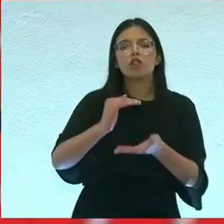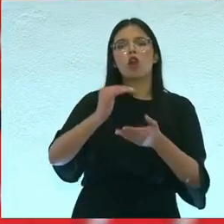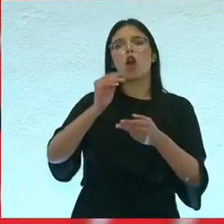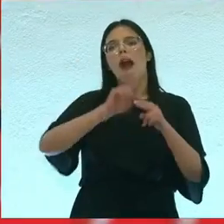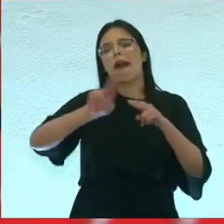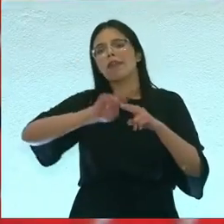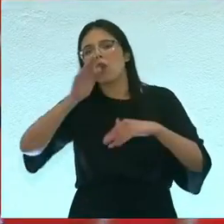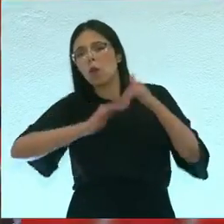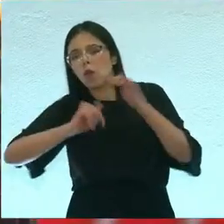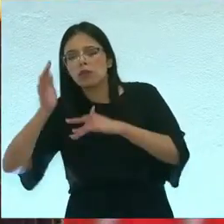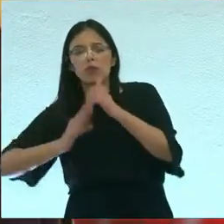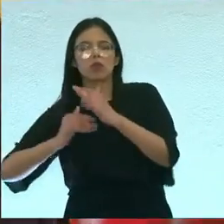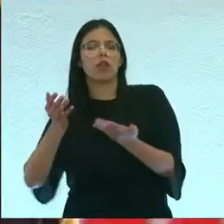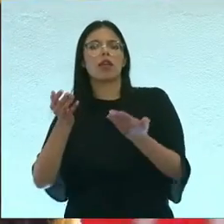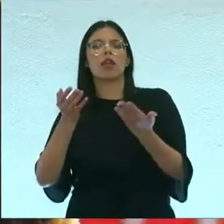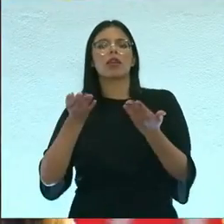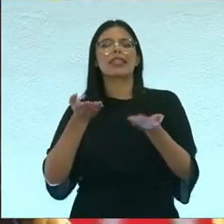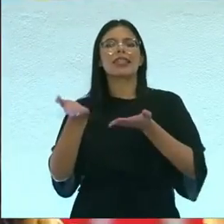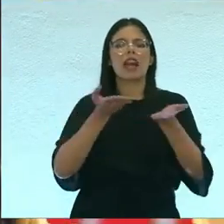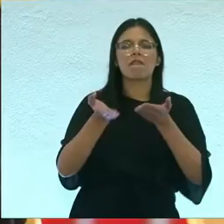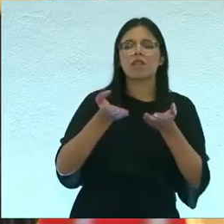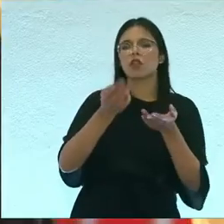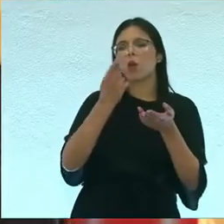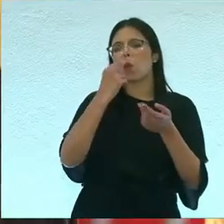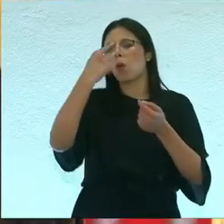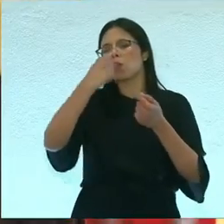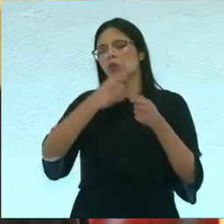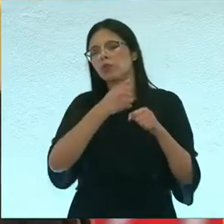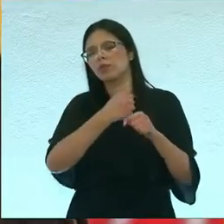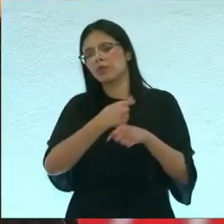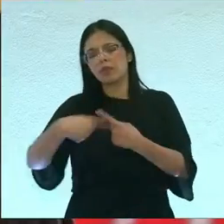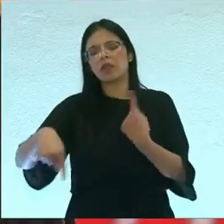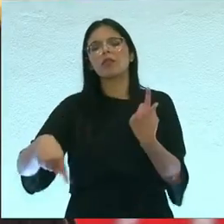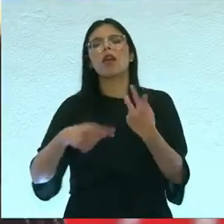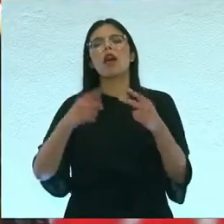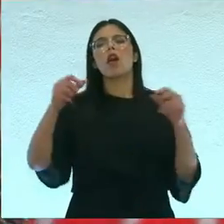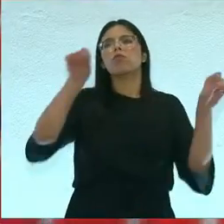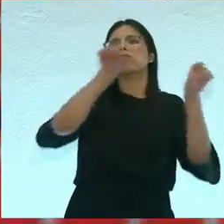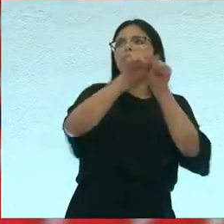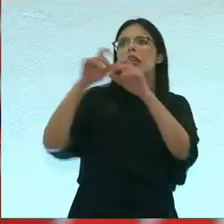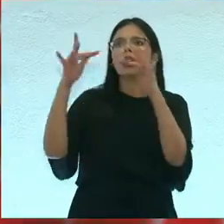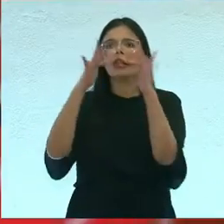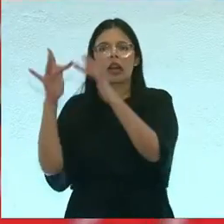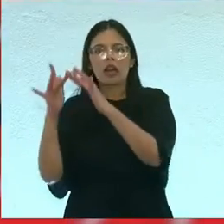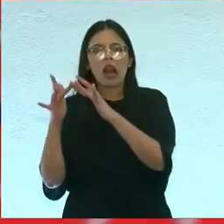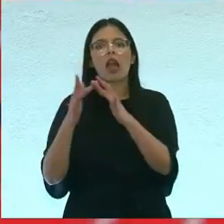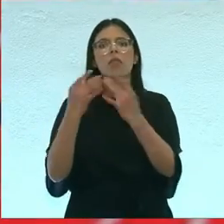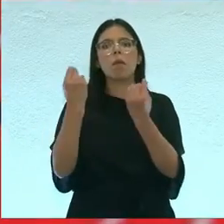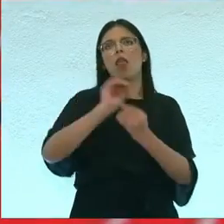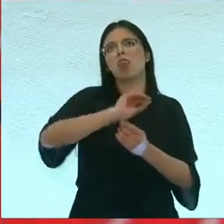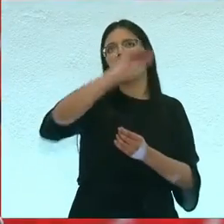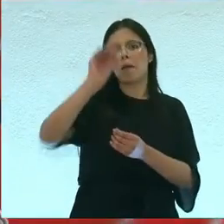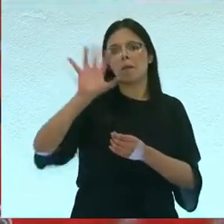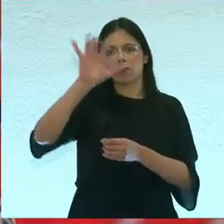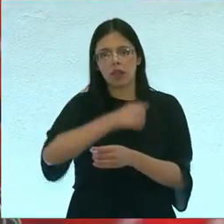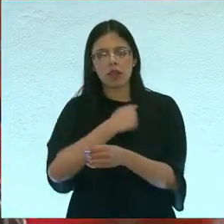en inversión en servicios en conectividad de internet para el interior de la provincia